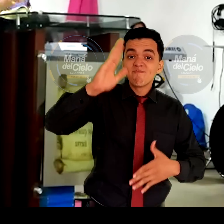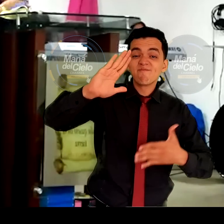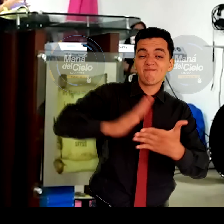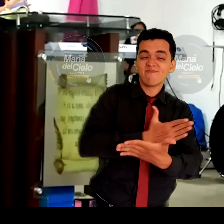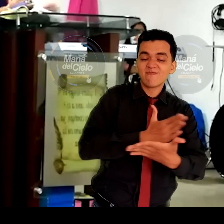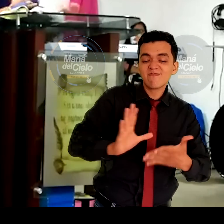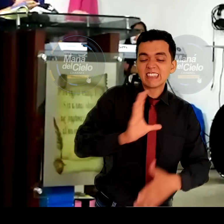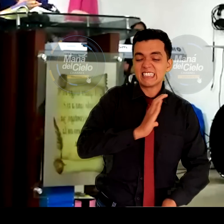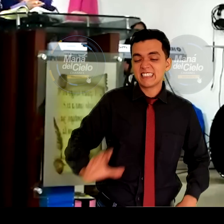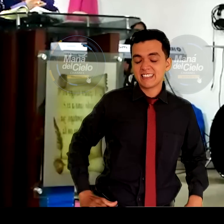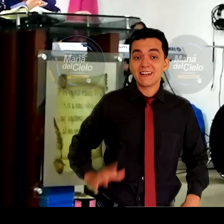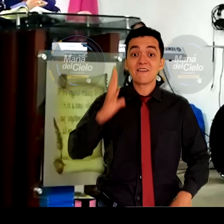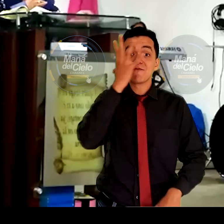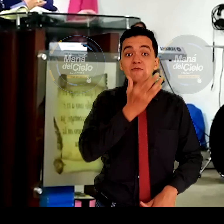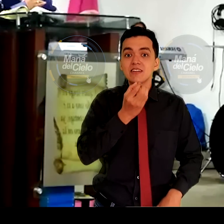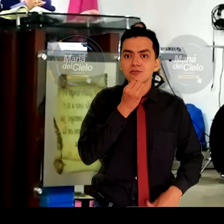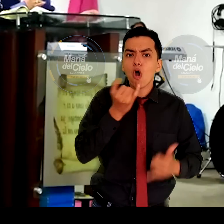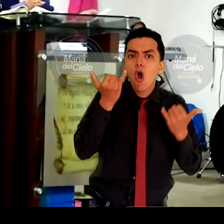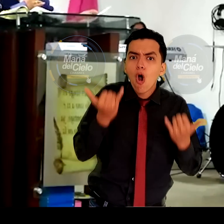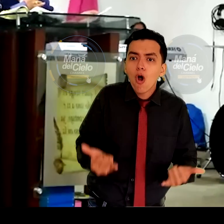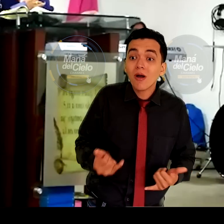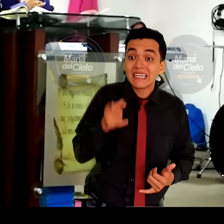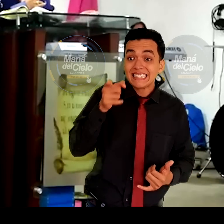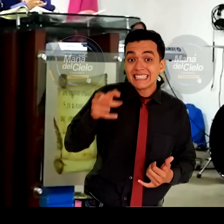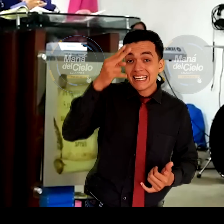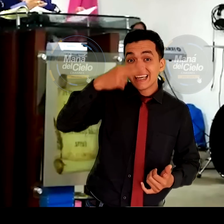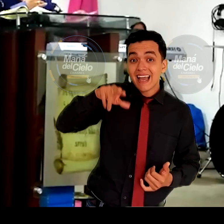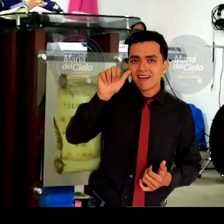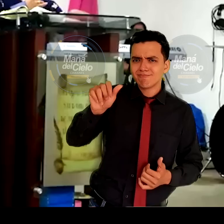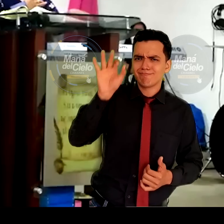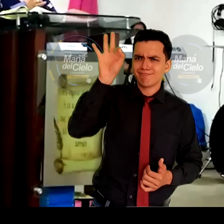¿Cuántas cosas, hermanos?